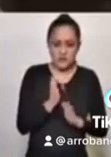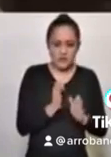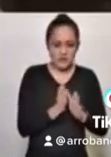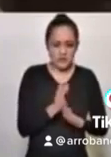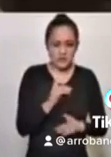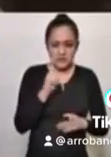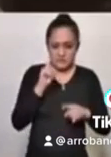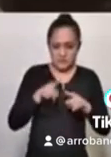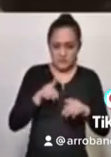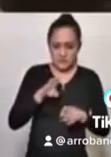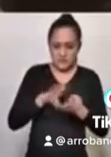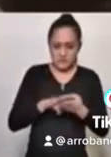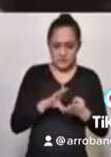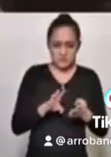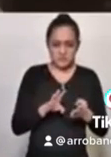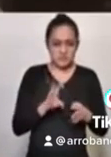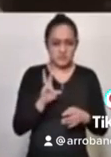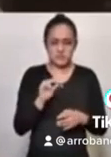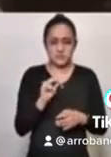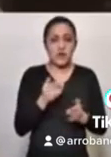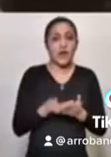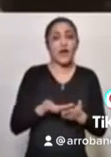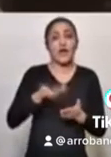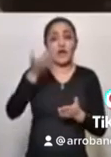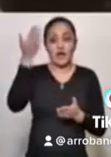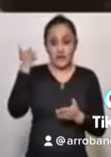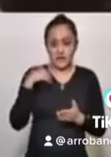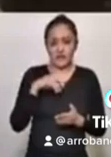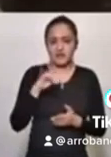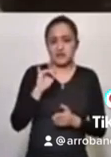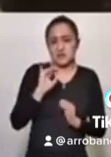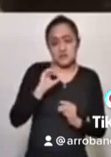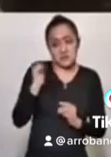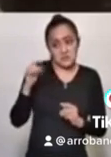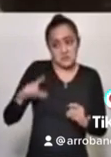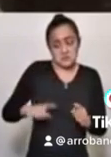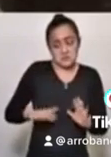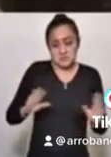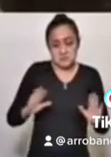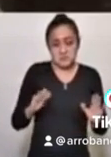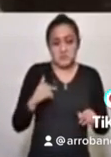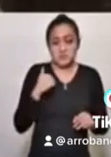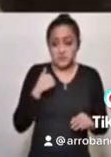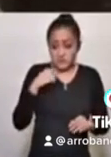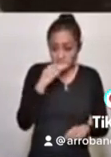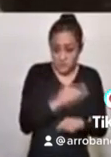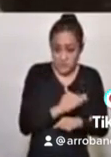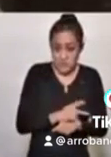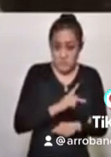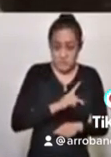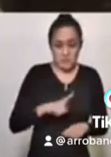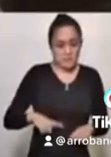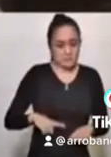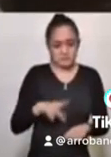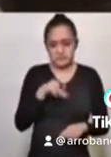Esas cosas, si hubo en otro tiempo, en este gobierno no hay.